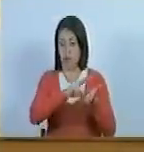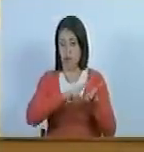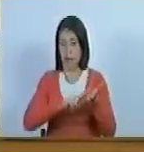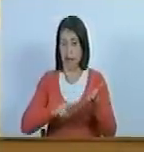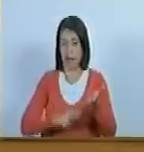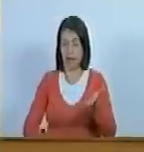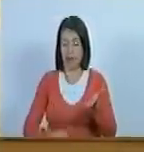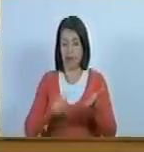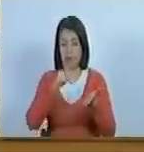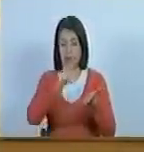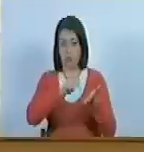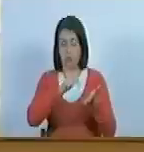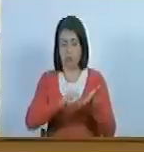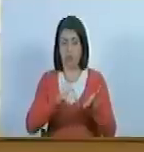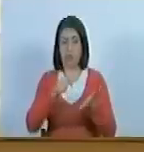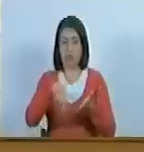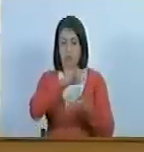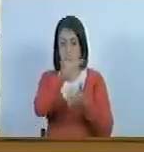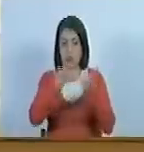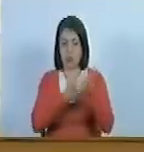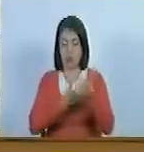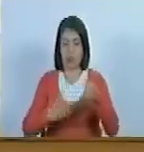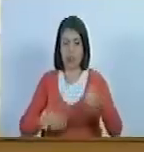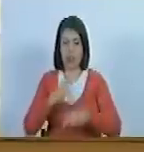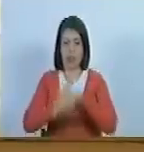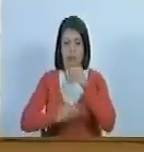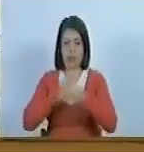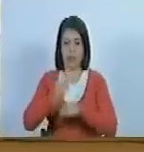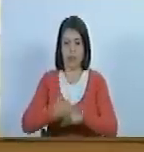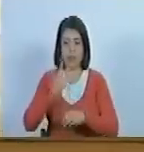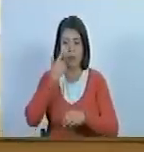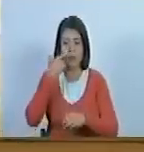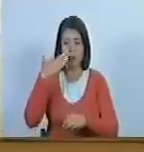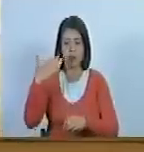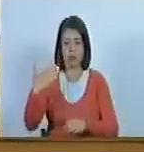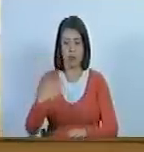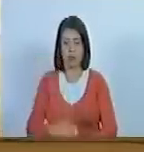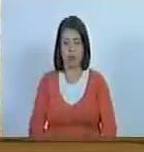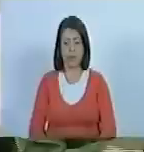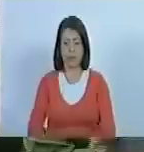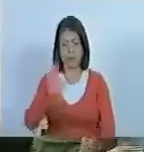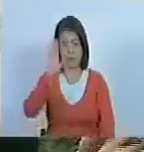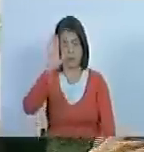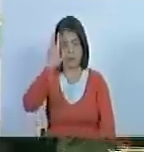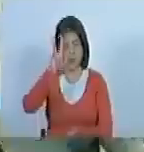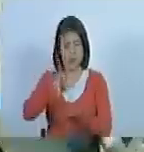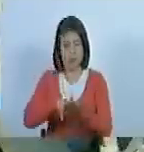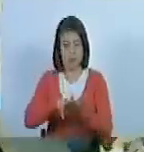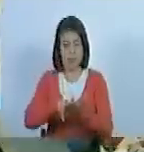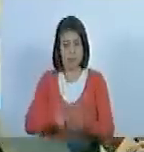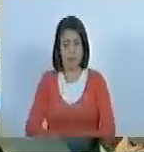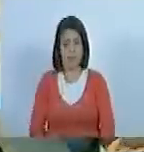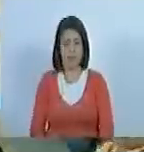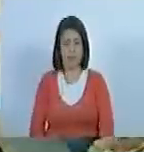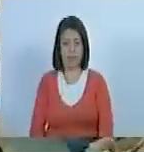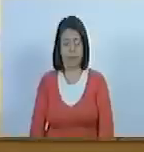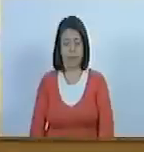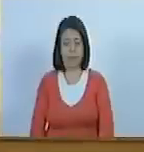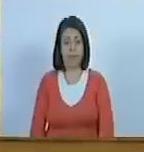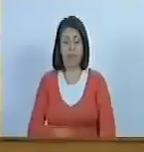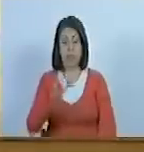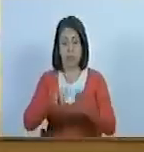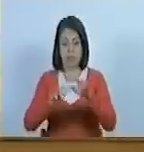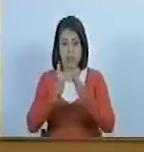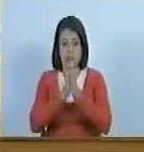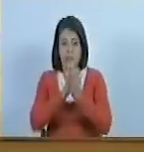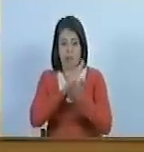el acta leída por la subsecretaria, sírvanse a manifestarlo con la señal de costumbre. Queda aprobado. Ciudadana